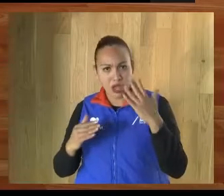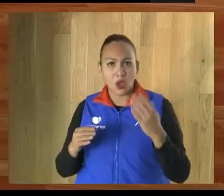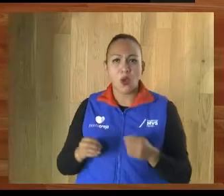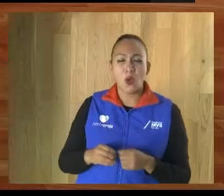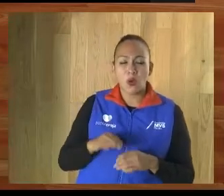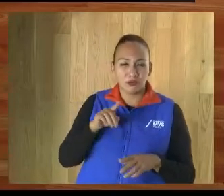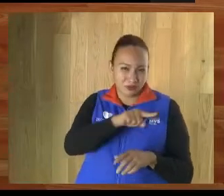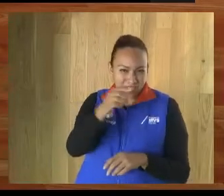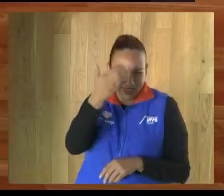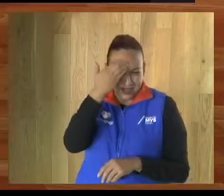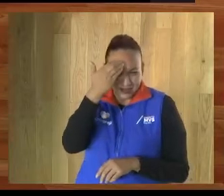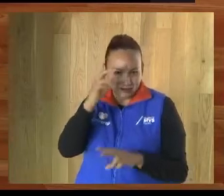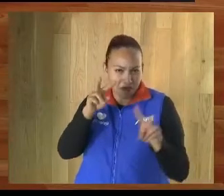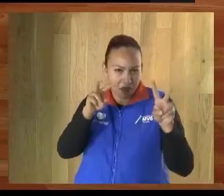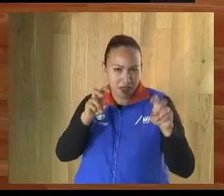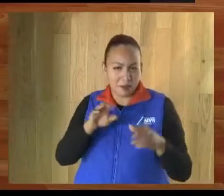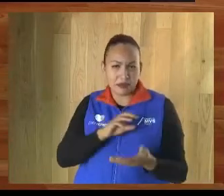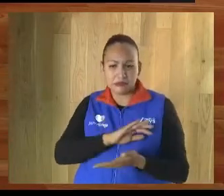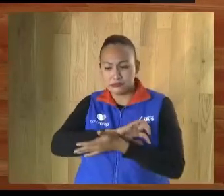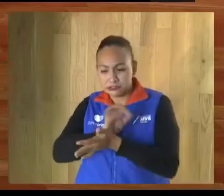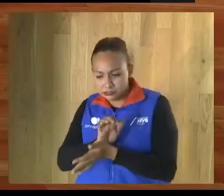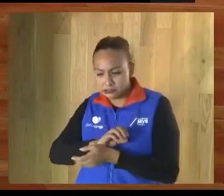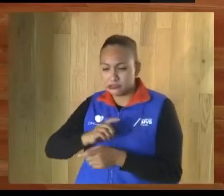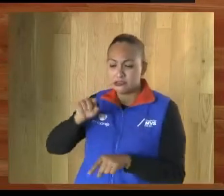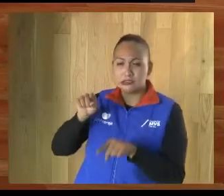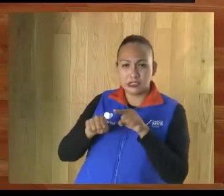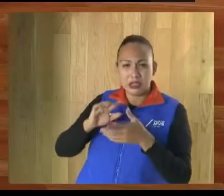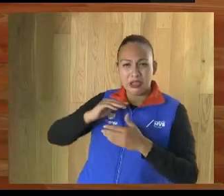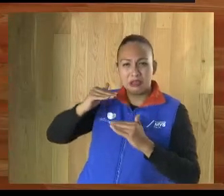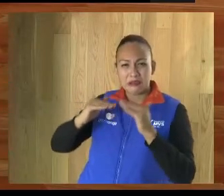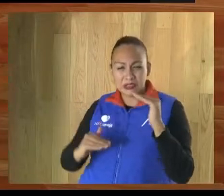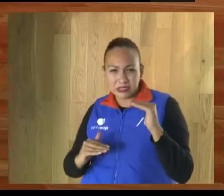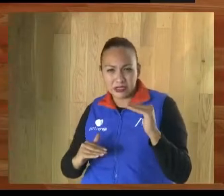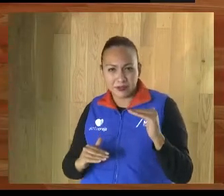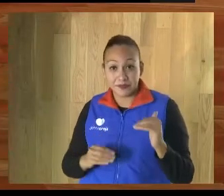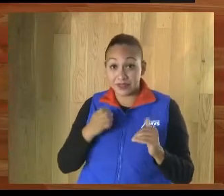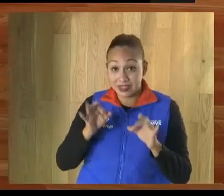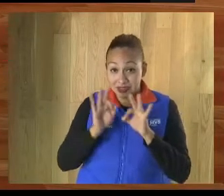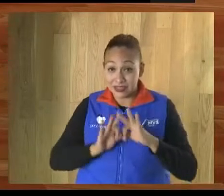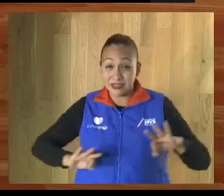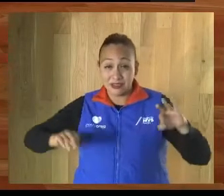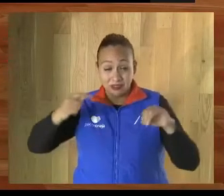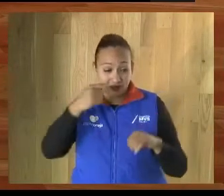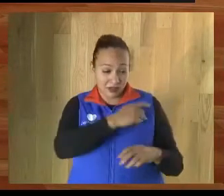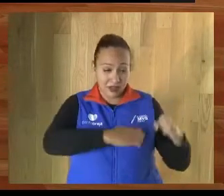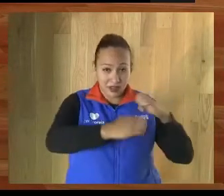conocemos más en este foro de empresas socialmente responsables, ¿no?